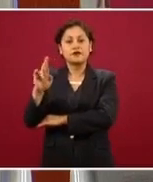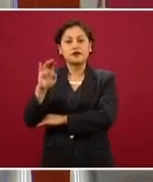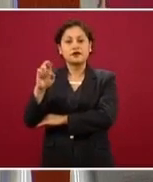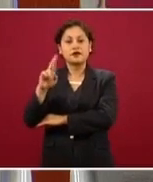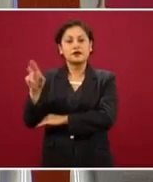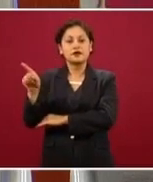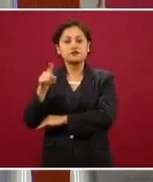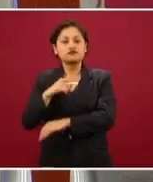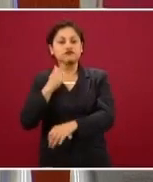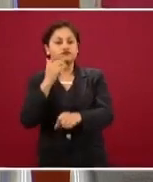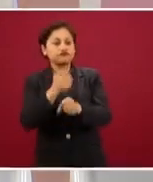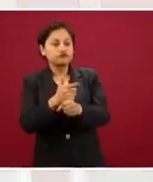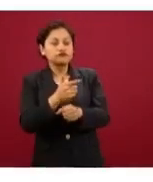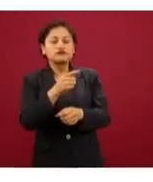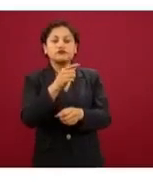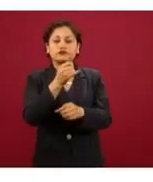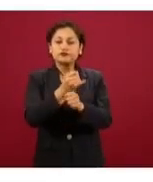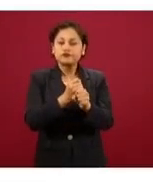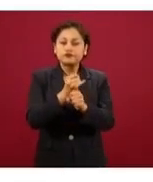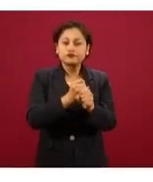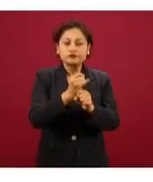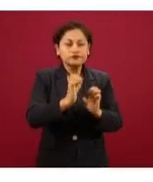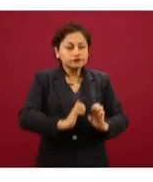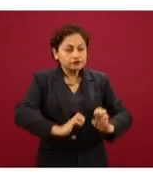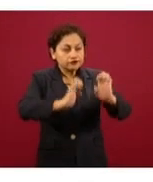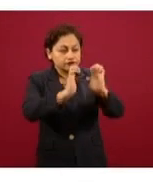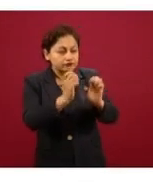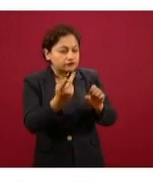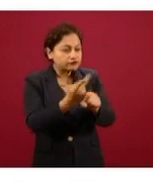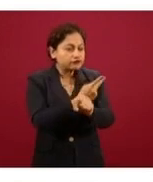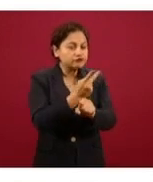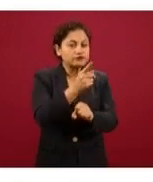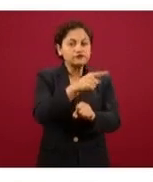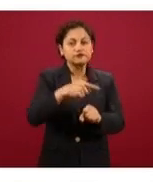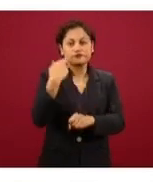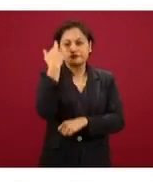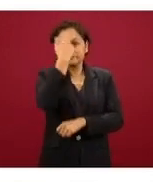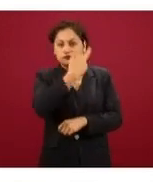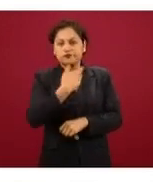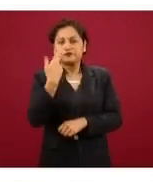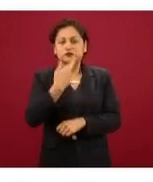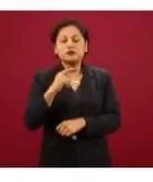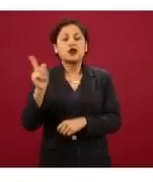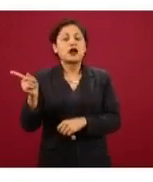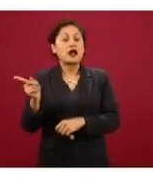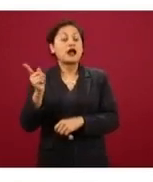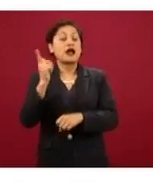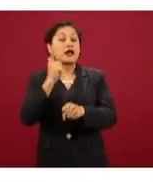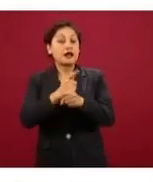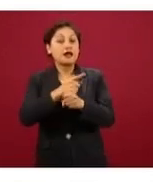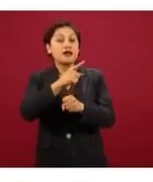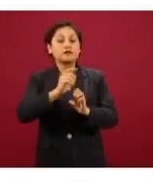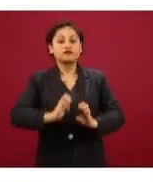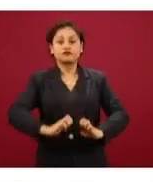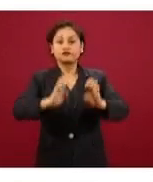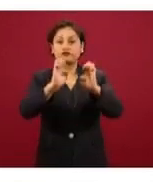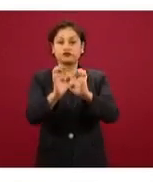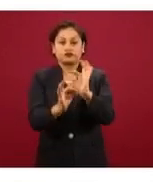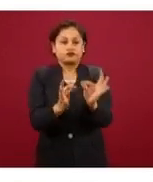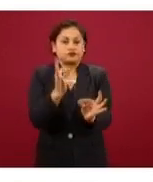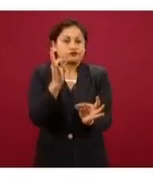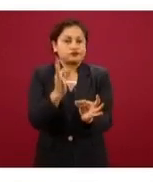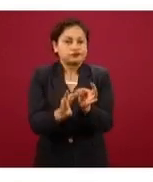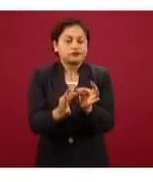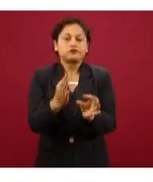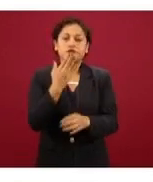para constatar que en algunos casos tenemos hospitales y centros de salud magníficos que operan en muy buenas condiciones y a veces requieren